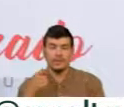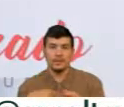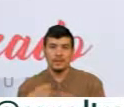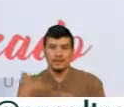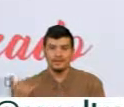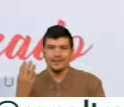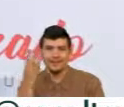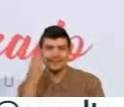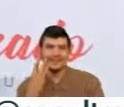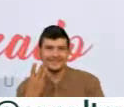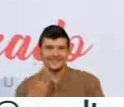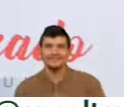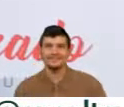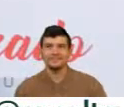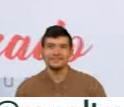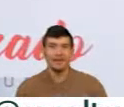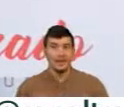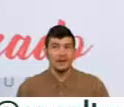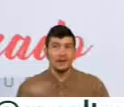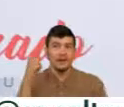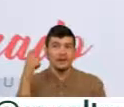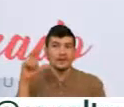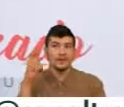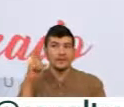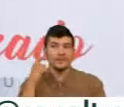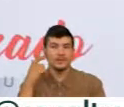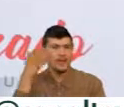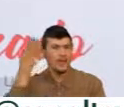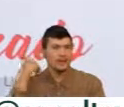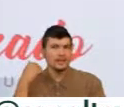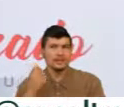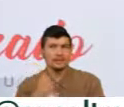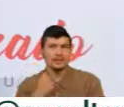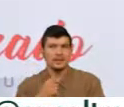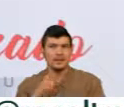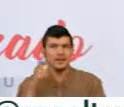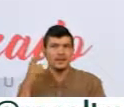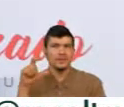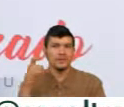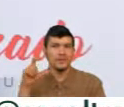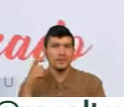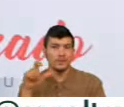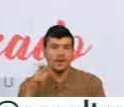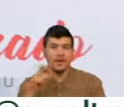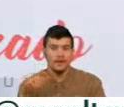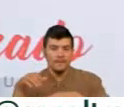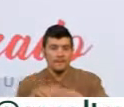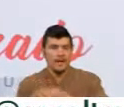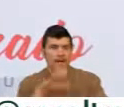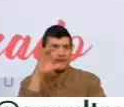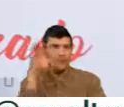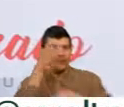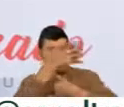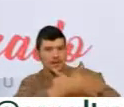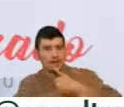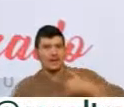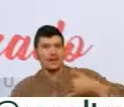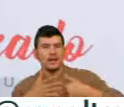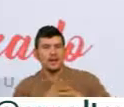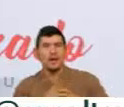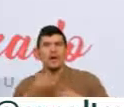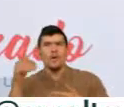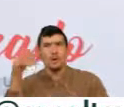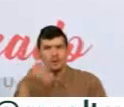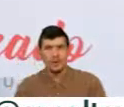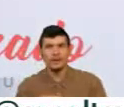cúcuta se está manejando el lema que anteriormente se trabajaba de cúcuta calza colombia nuevamente cúcuta empieza